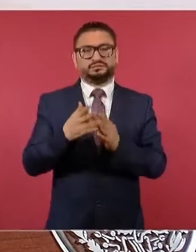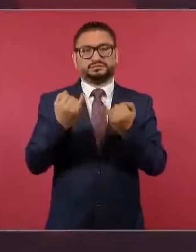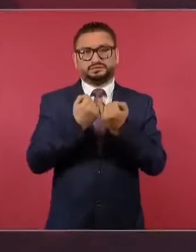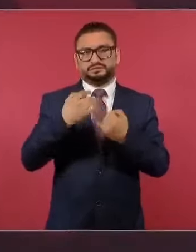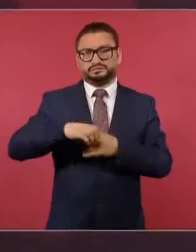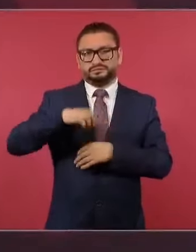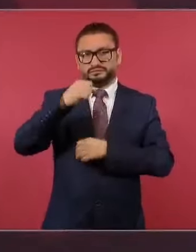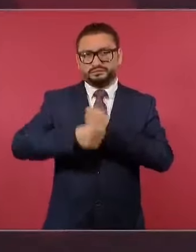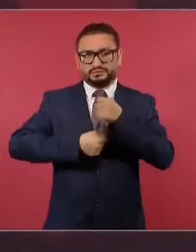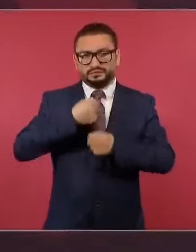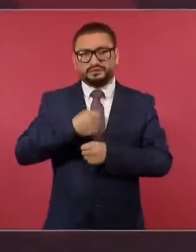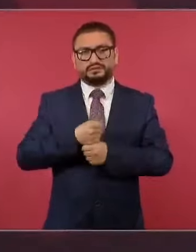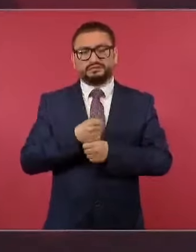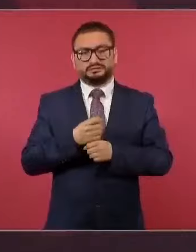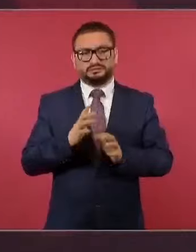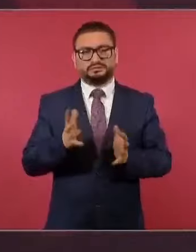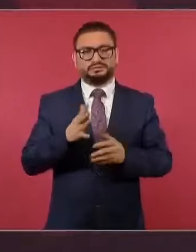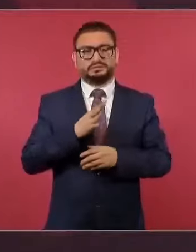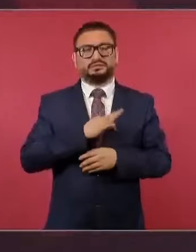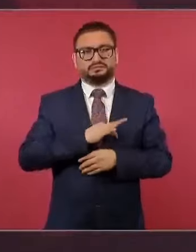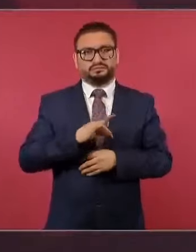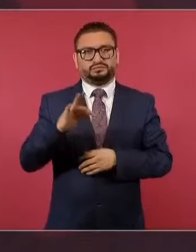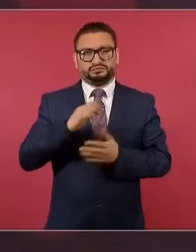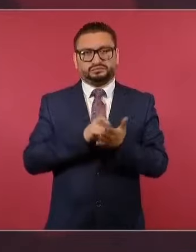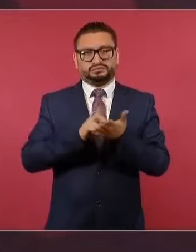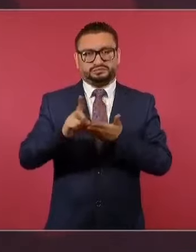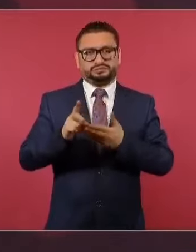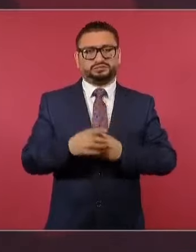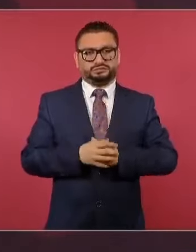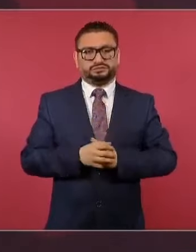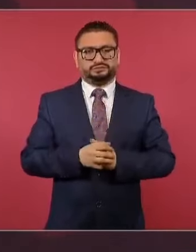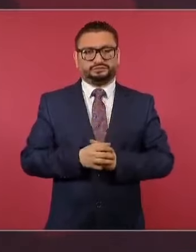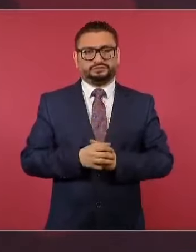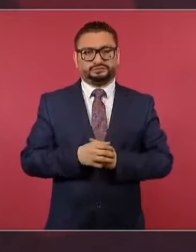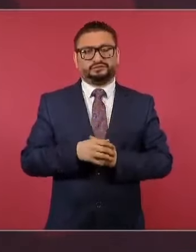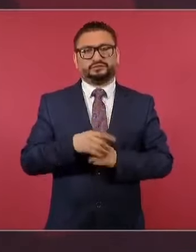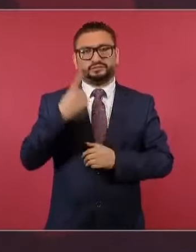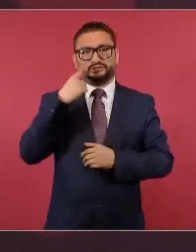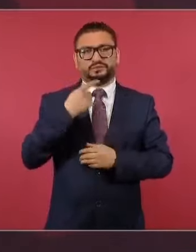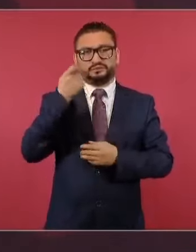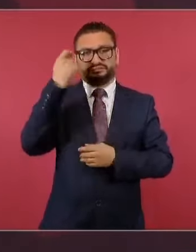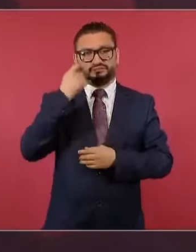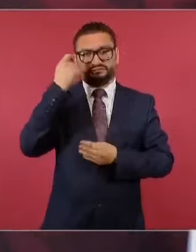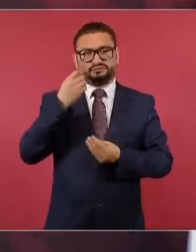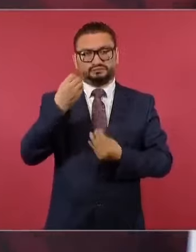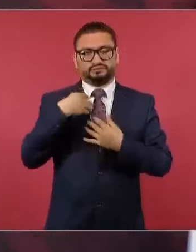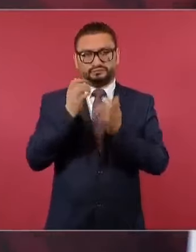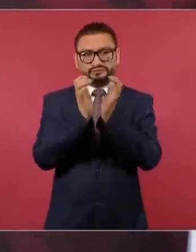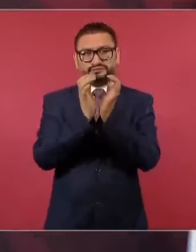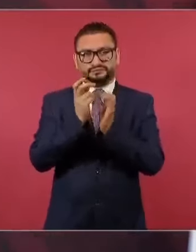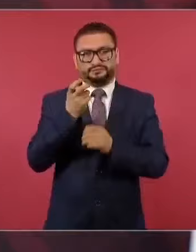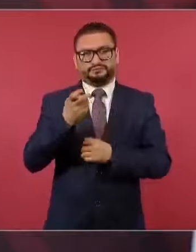edad, ya tengo derecho a recibir una pensión del ISSSTE.